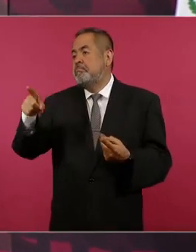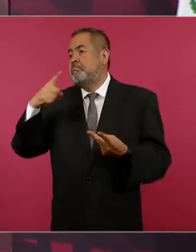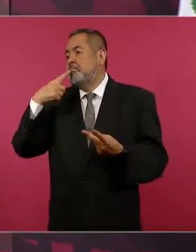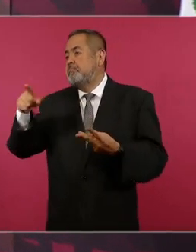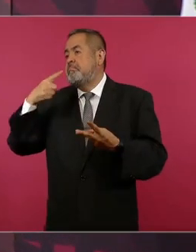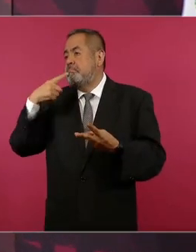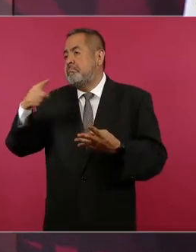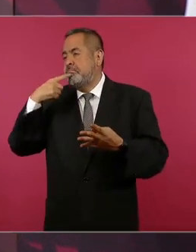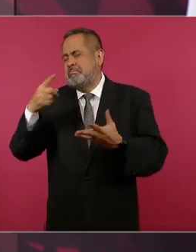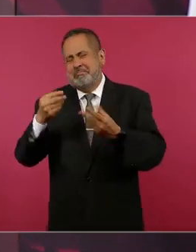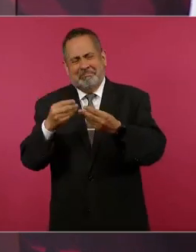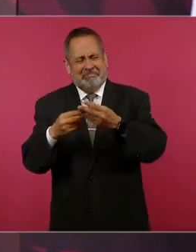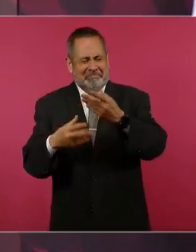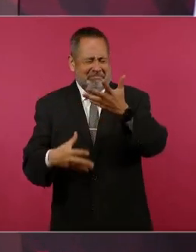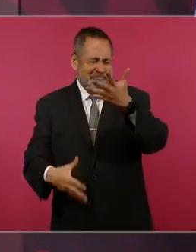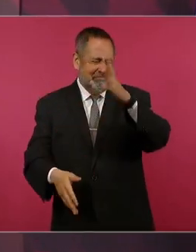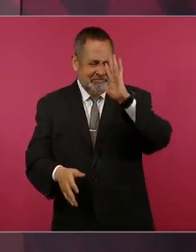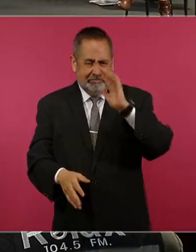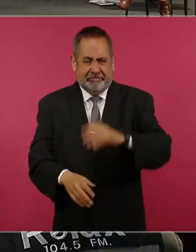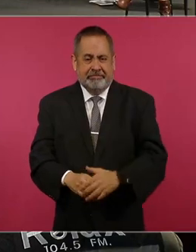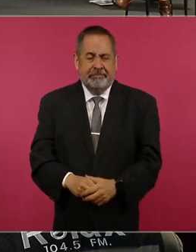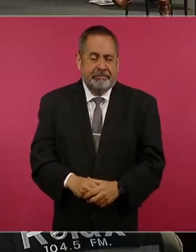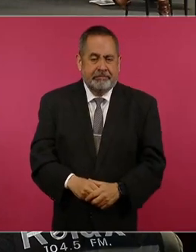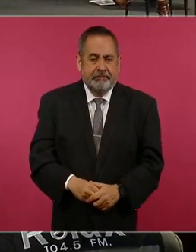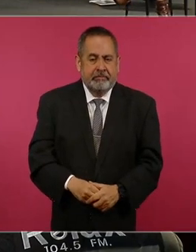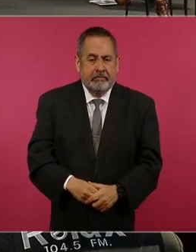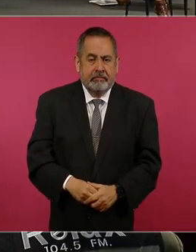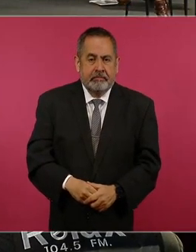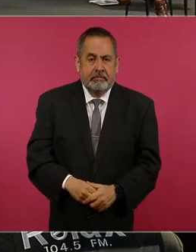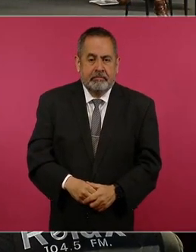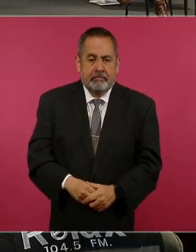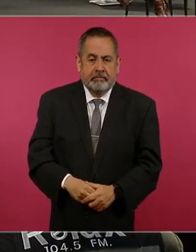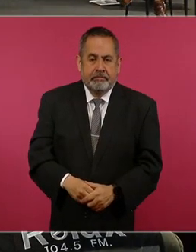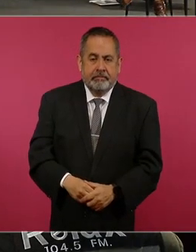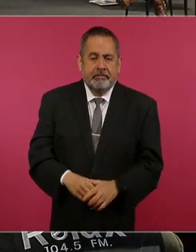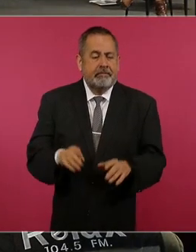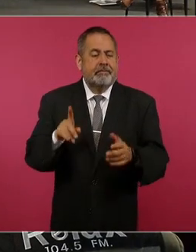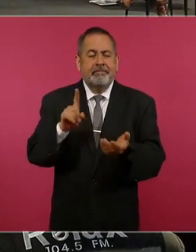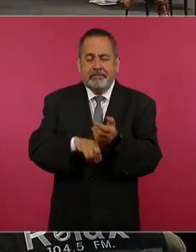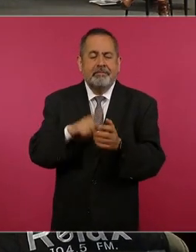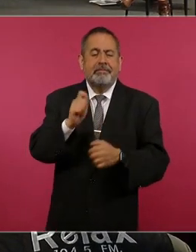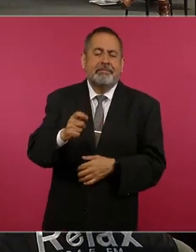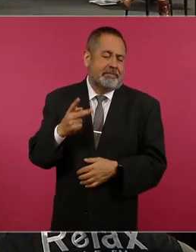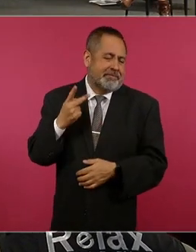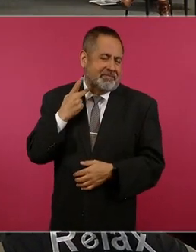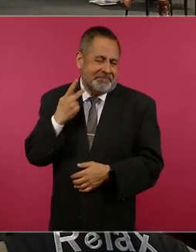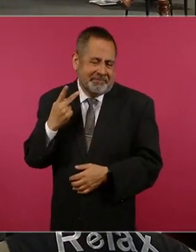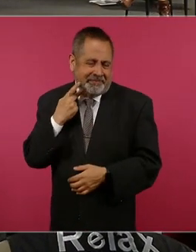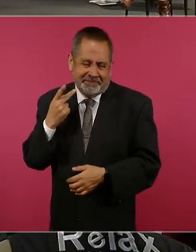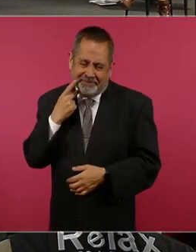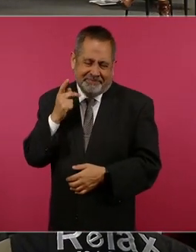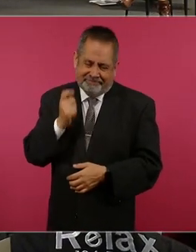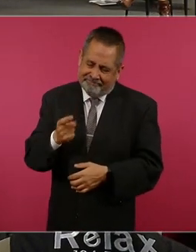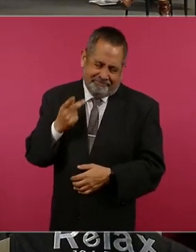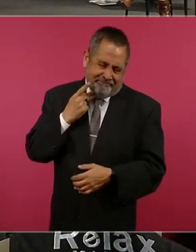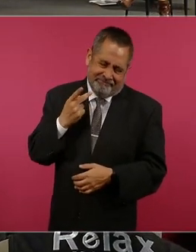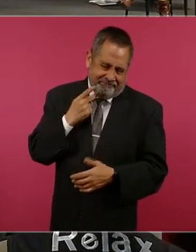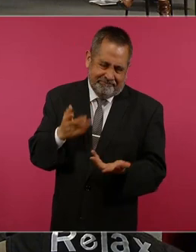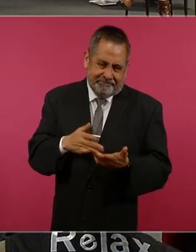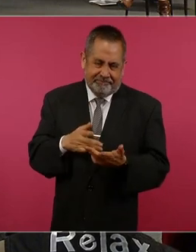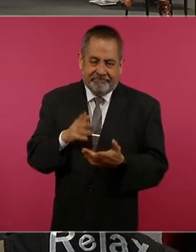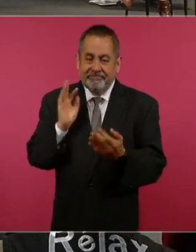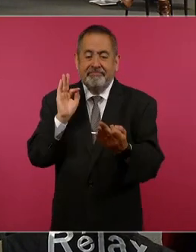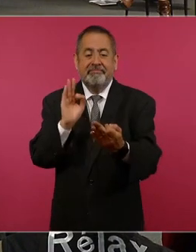de carácter político o